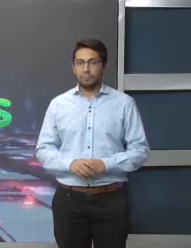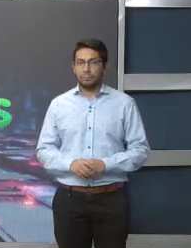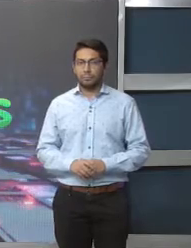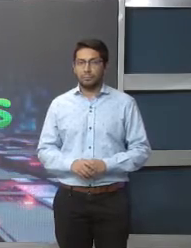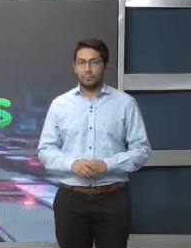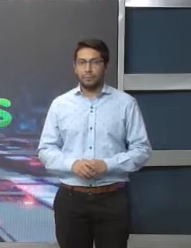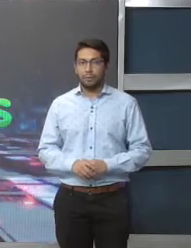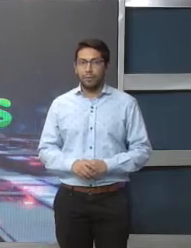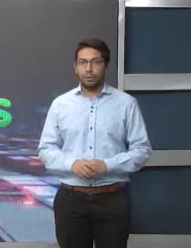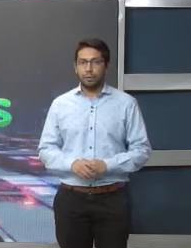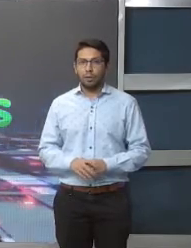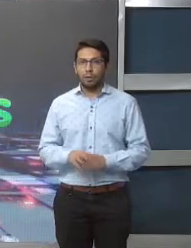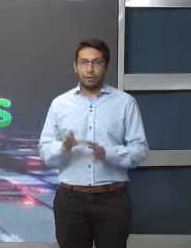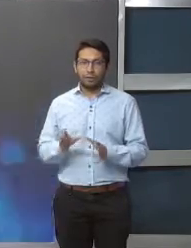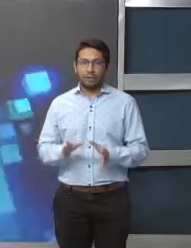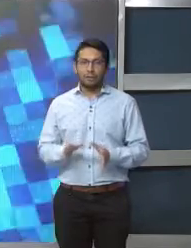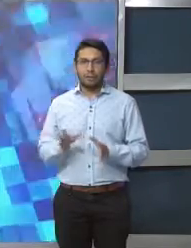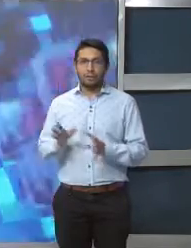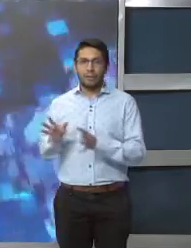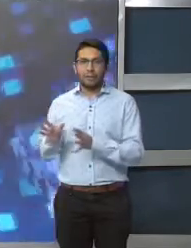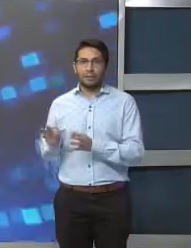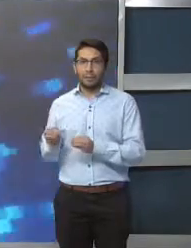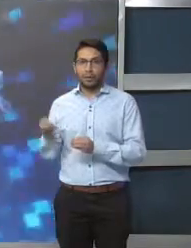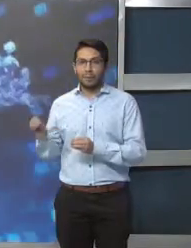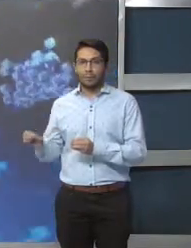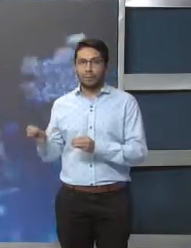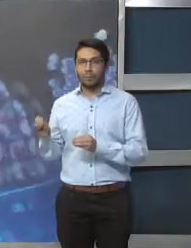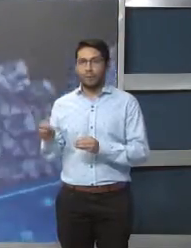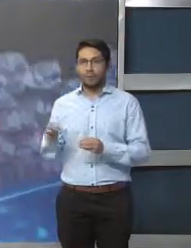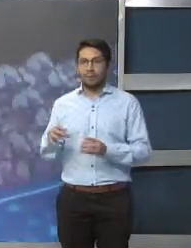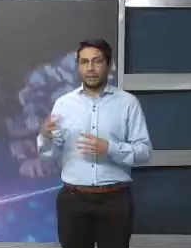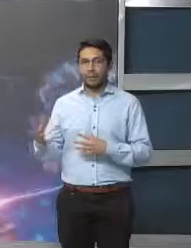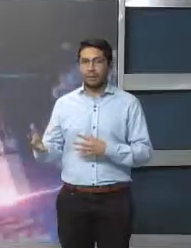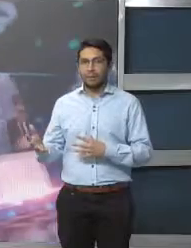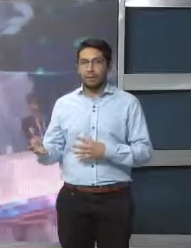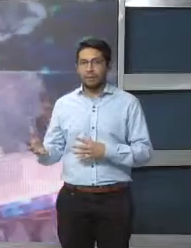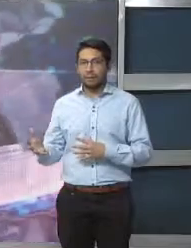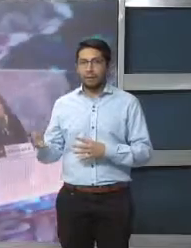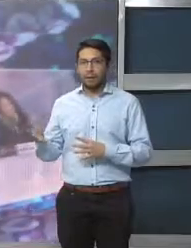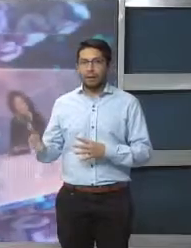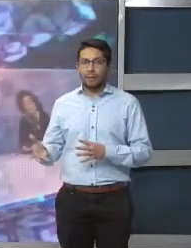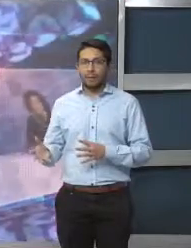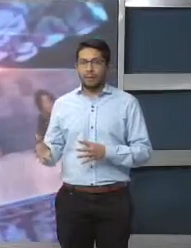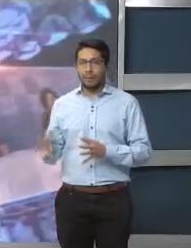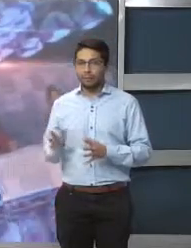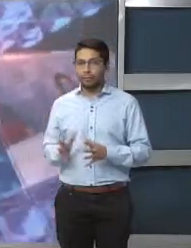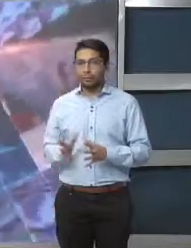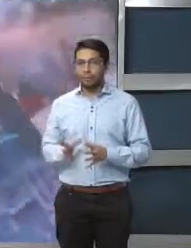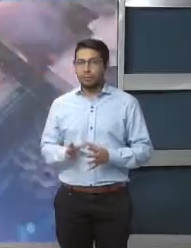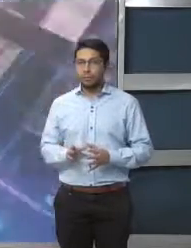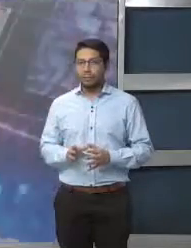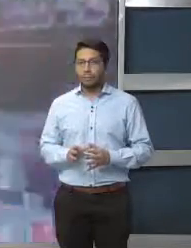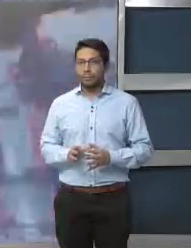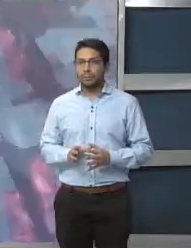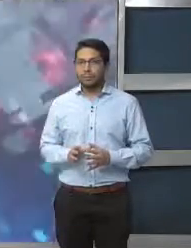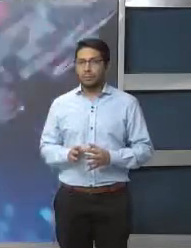universidad. Bien. Esto sería entonces la reprogramación de algunas mesas que quedaron pendientes en el mes de marzo.